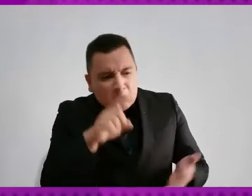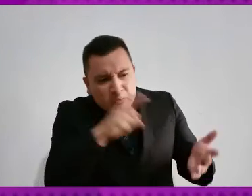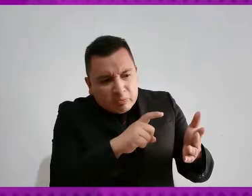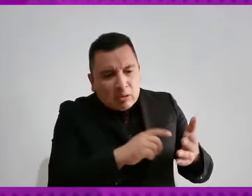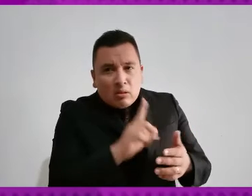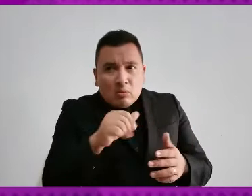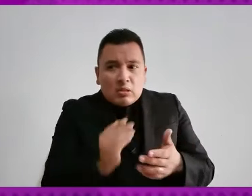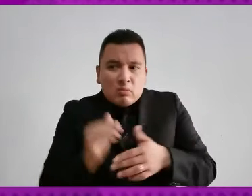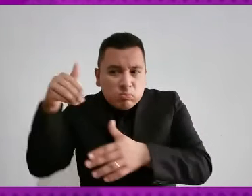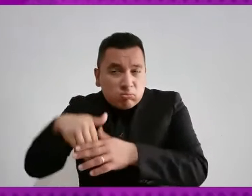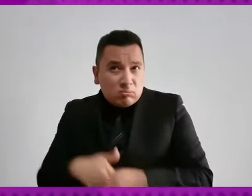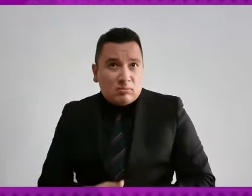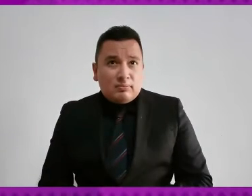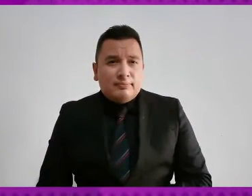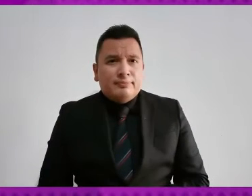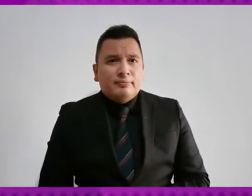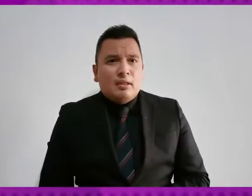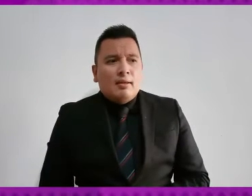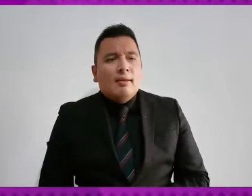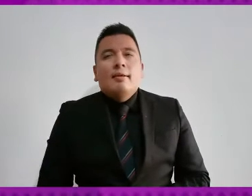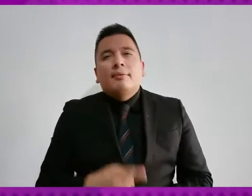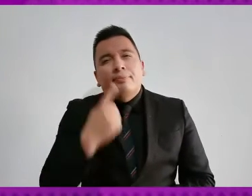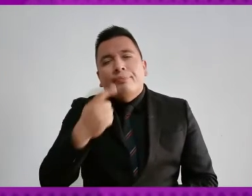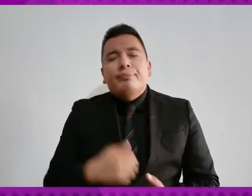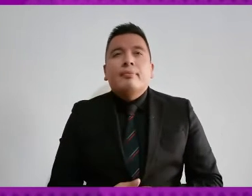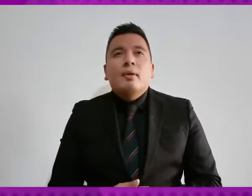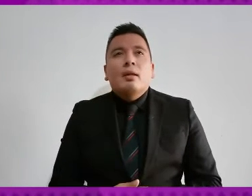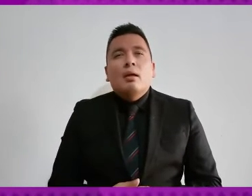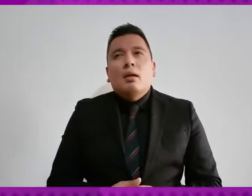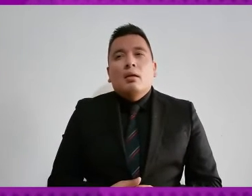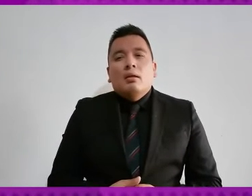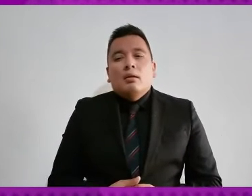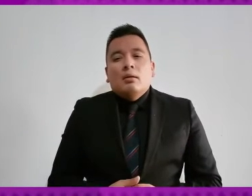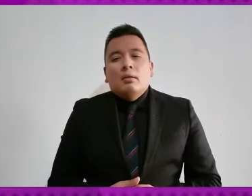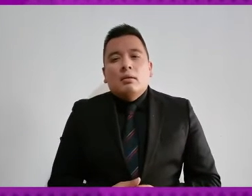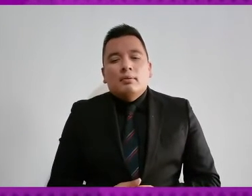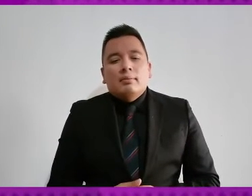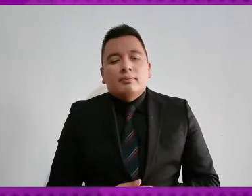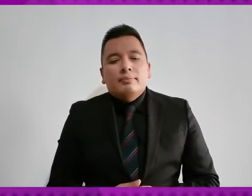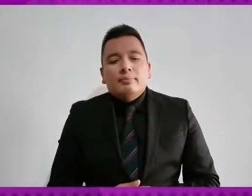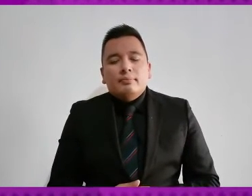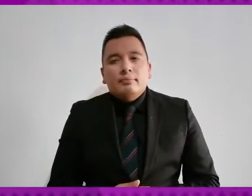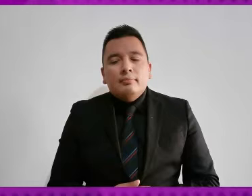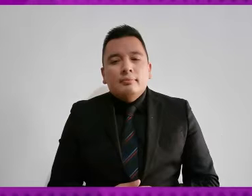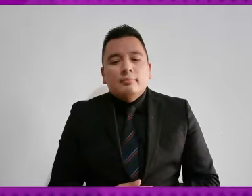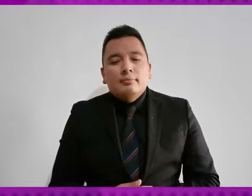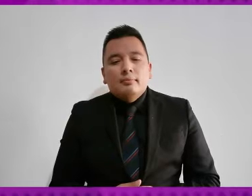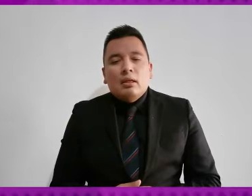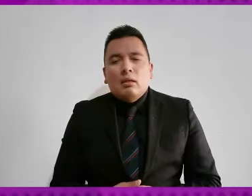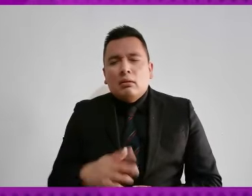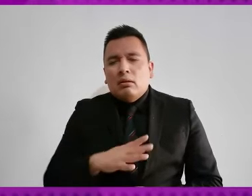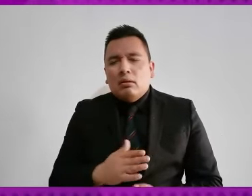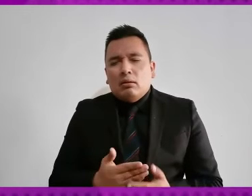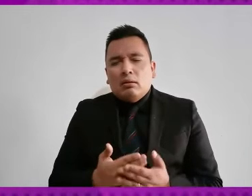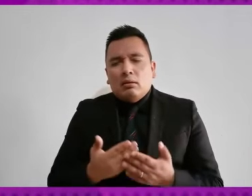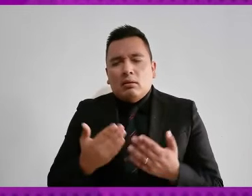instrumentos electrónicos? Mira, yo estaba convencido antes de que tuviéramos estos ejercicios vinculantes de la urna,